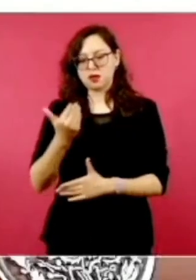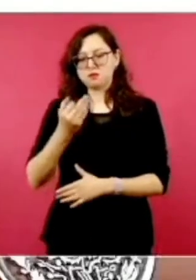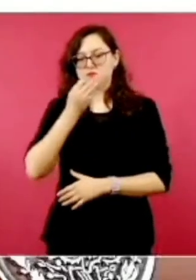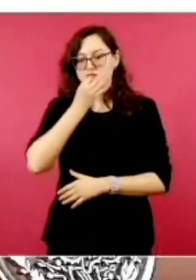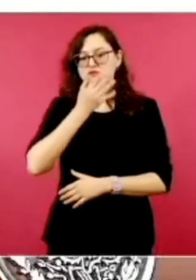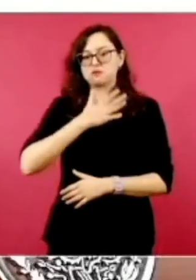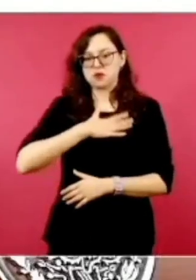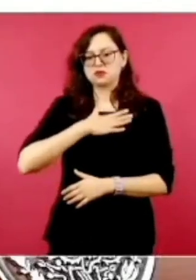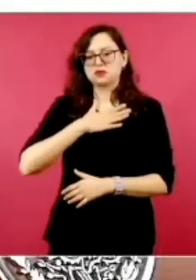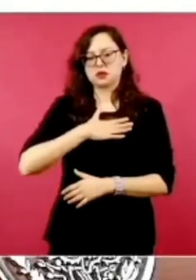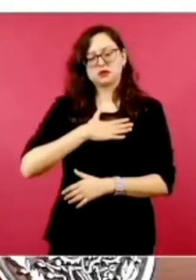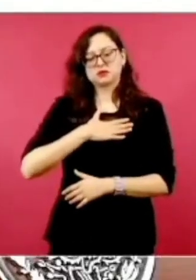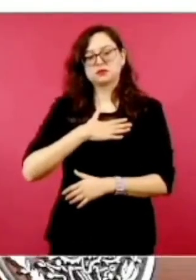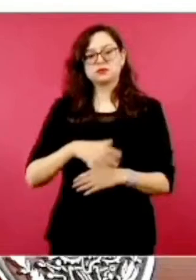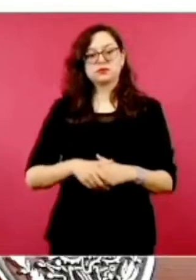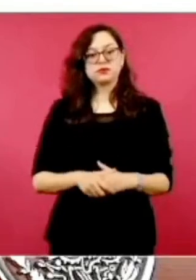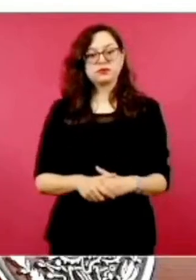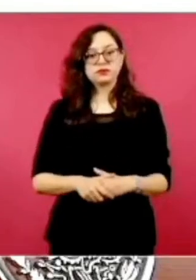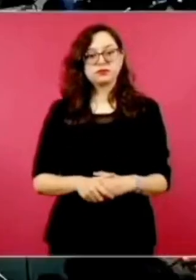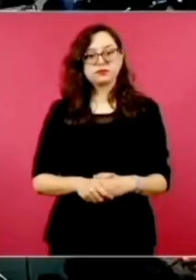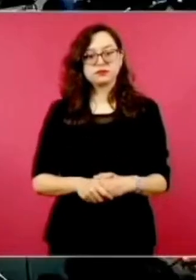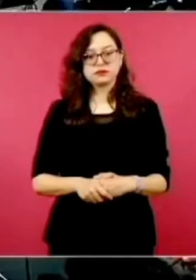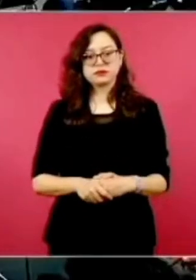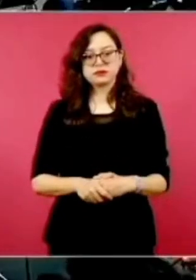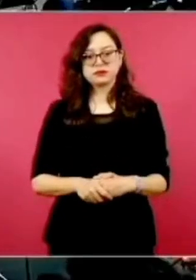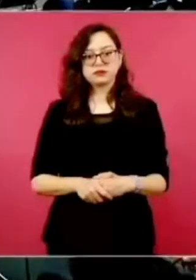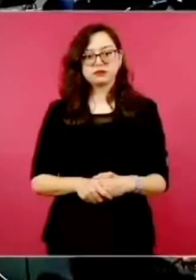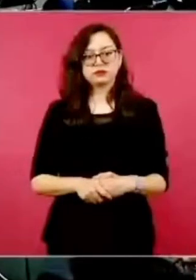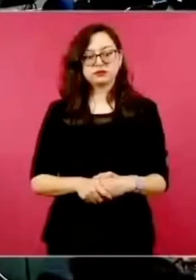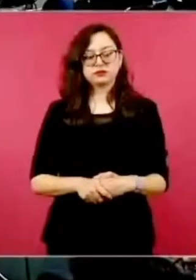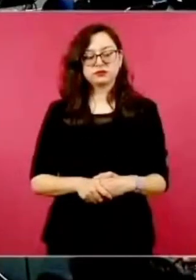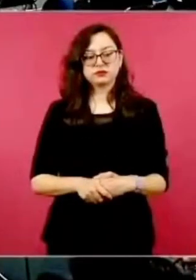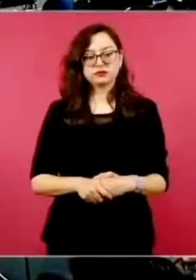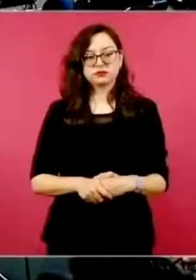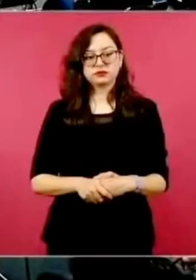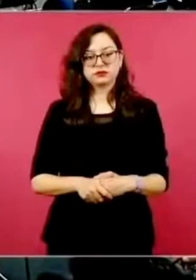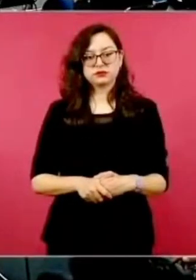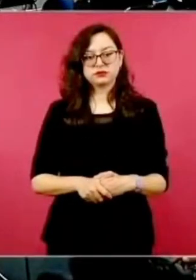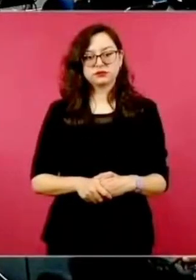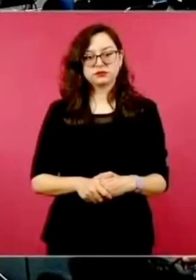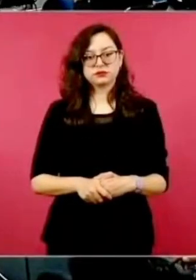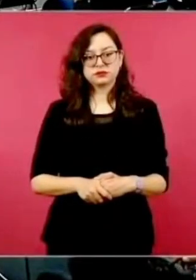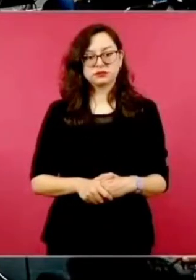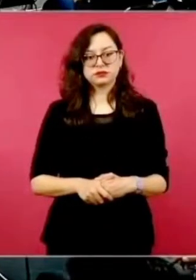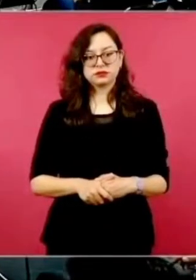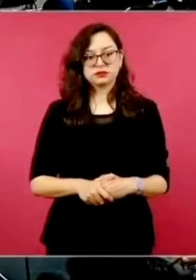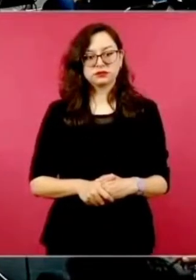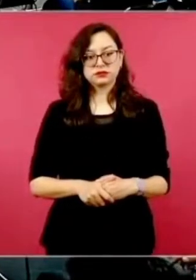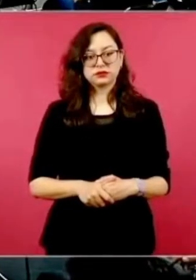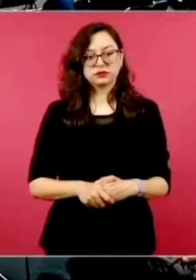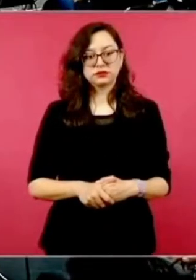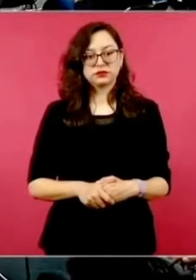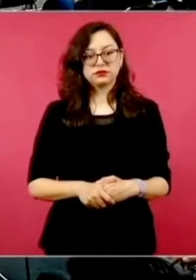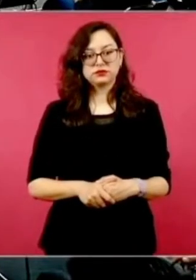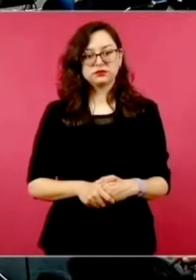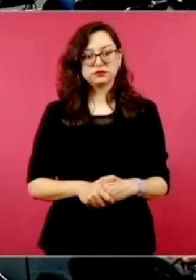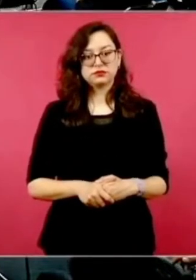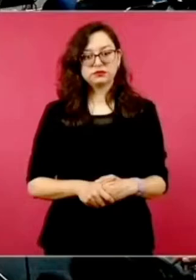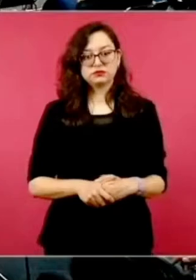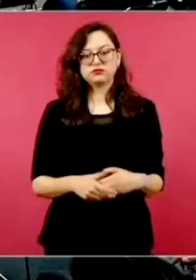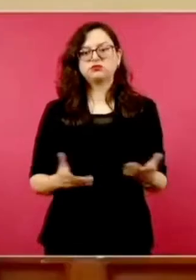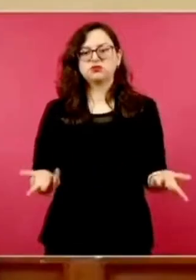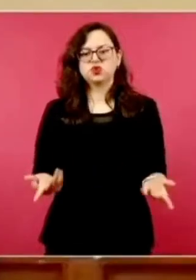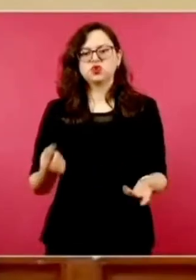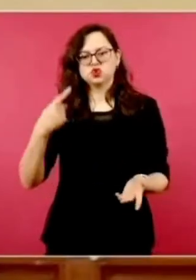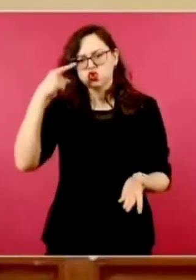tenemos más. Fue para regularizar la situación, entonces están haciendo los trámites. En el transcurso de